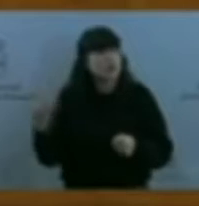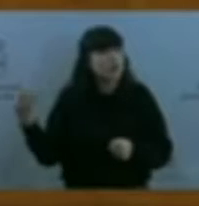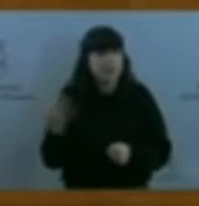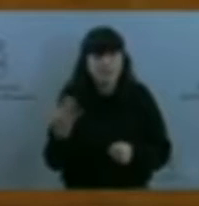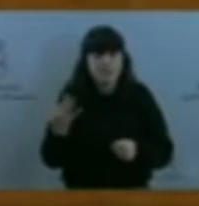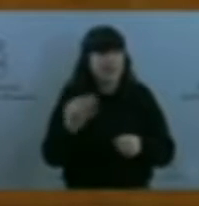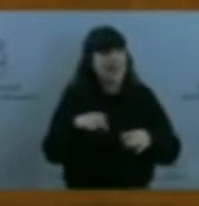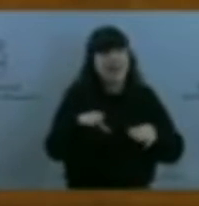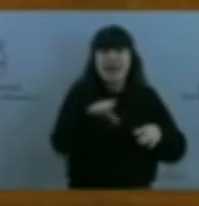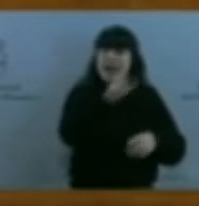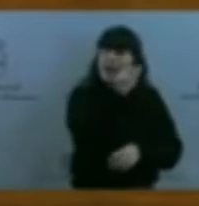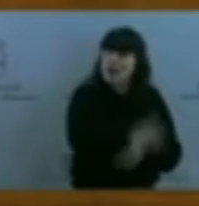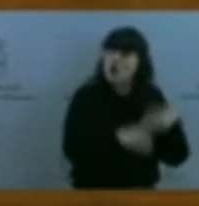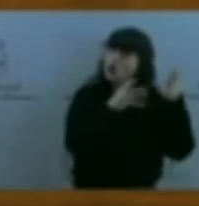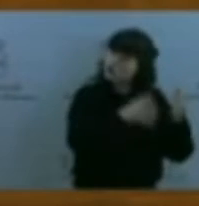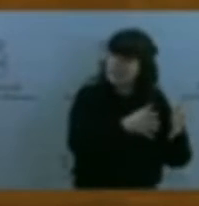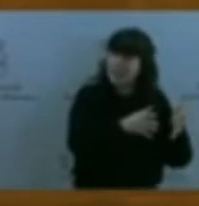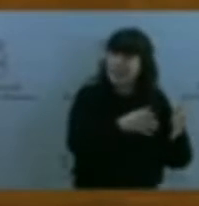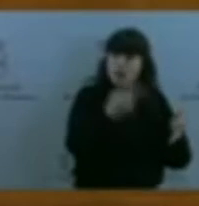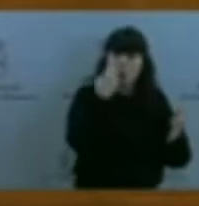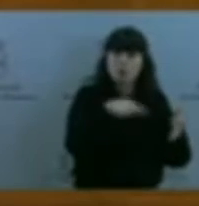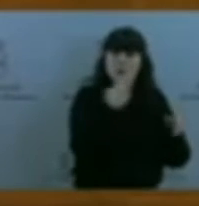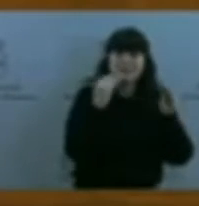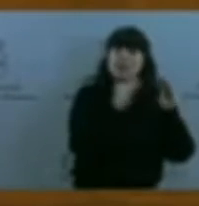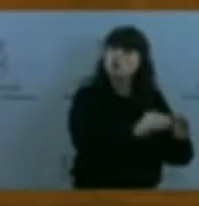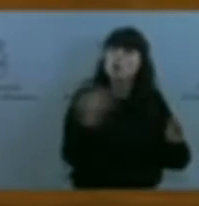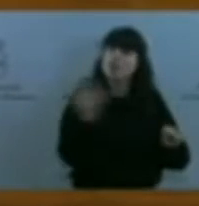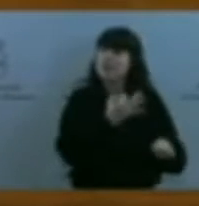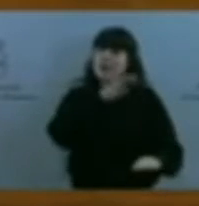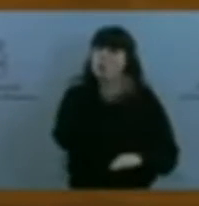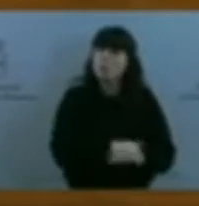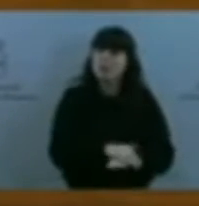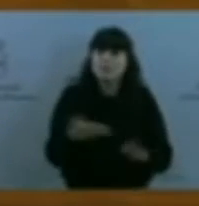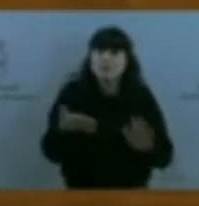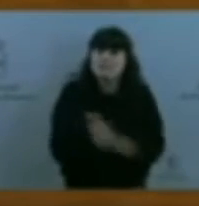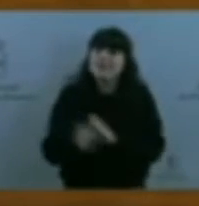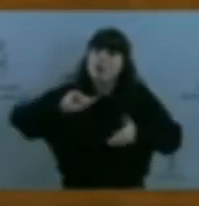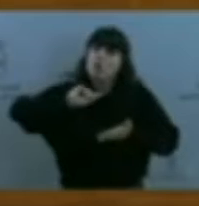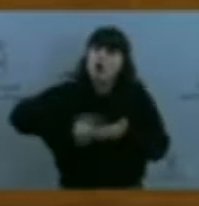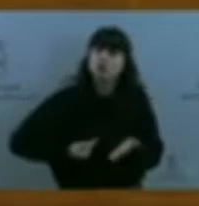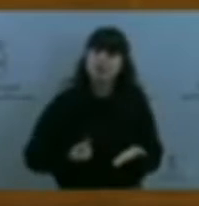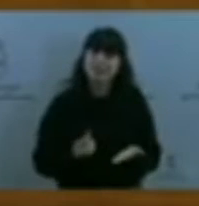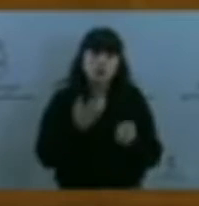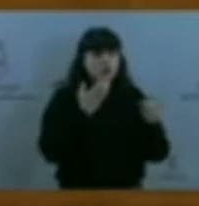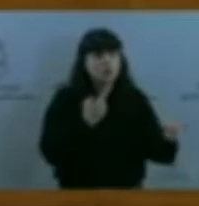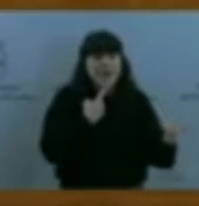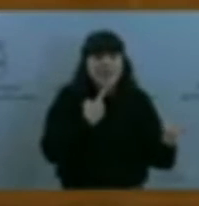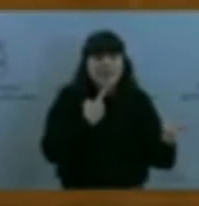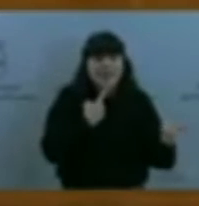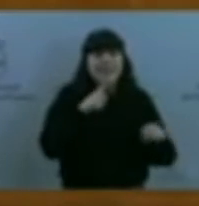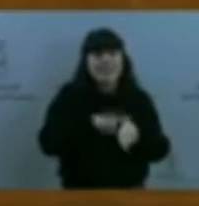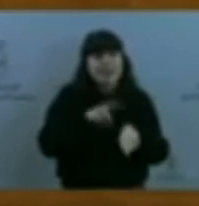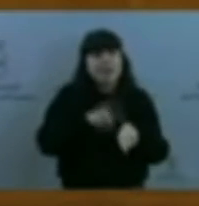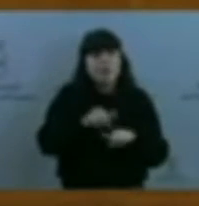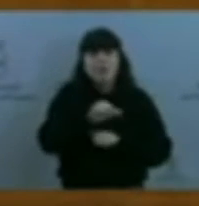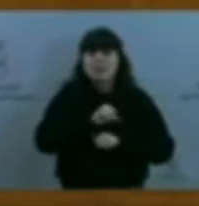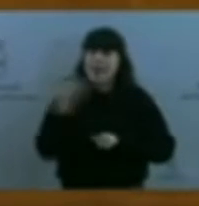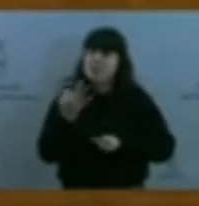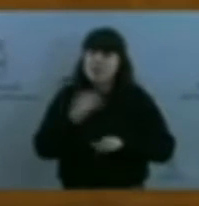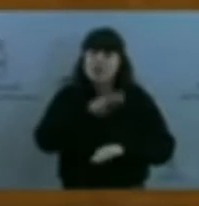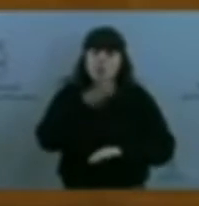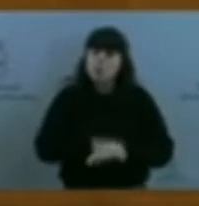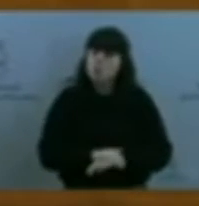cumplimiento, porque son un contrato. Si usted promete un tiempo de espera, debe cumplirlo, y si no, debe tener una consecuencia por su falta